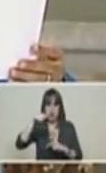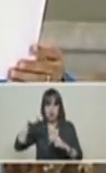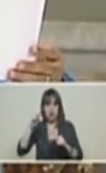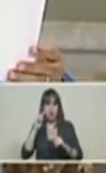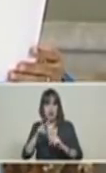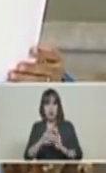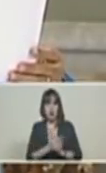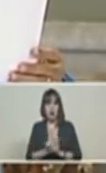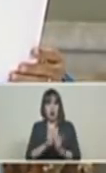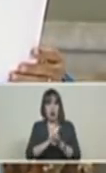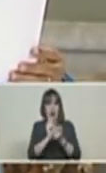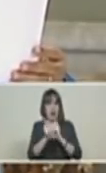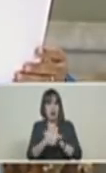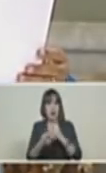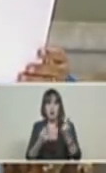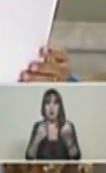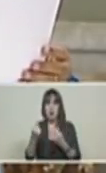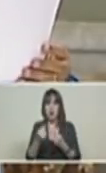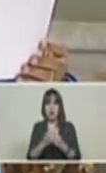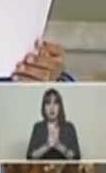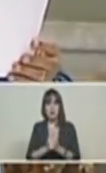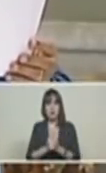el cambio en todos estos días,